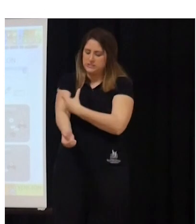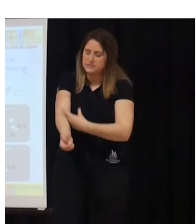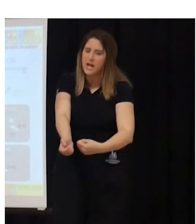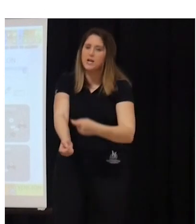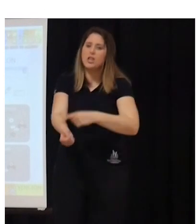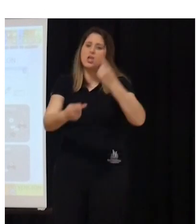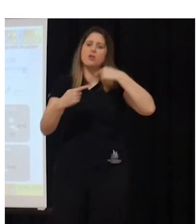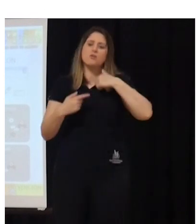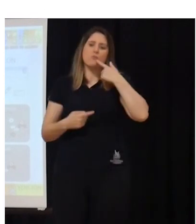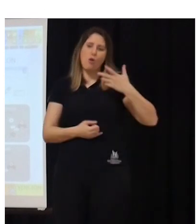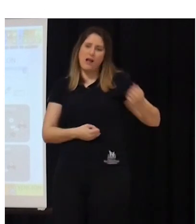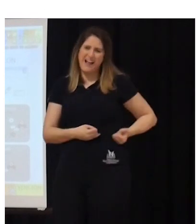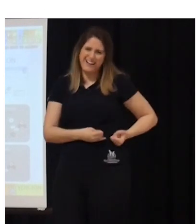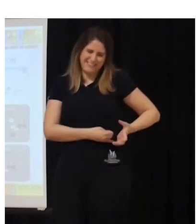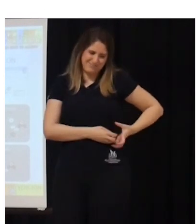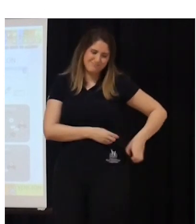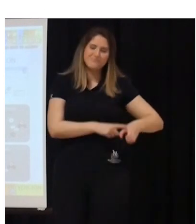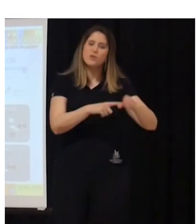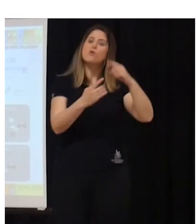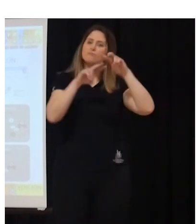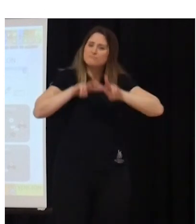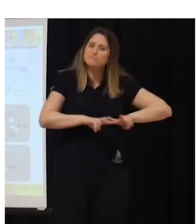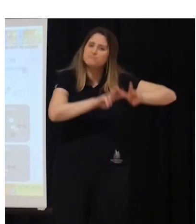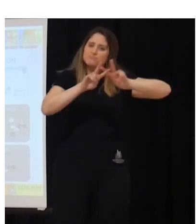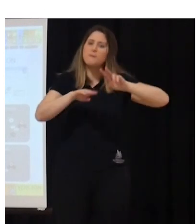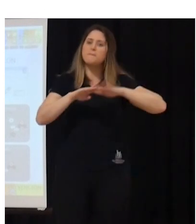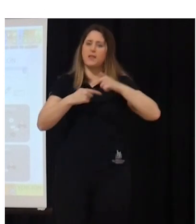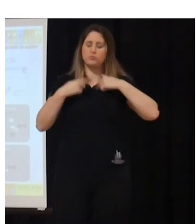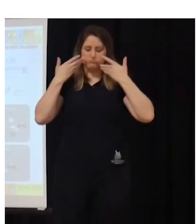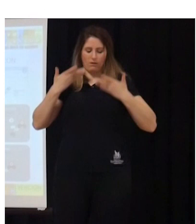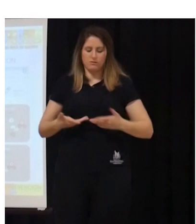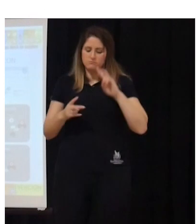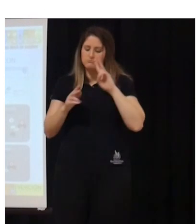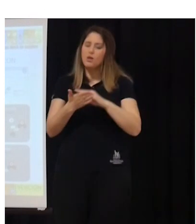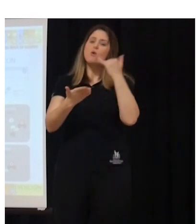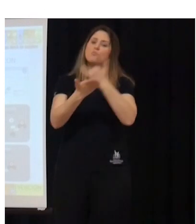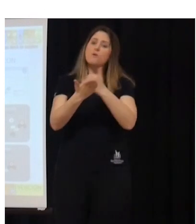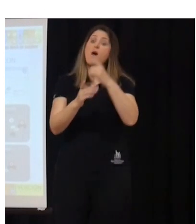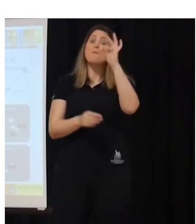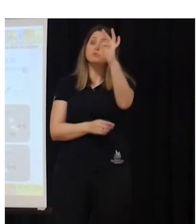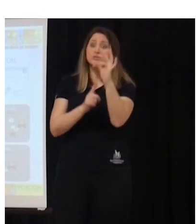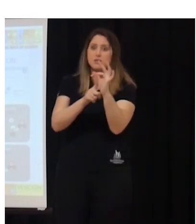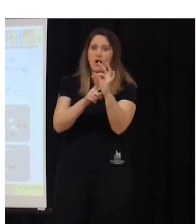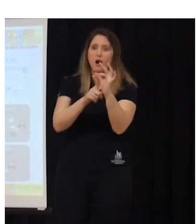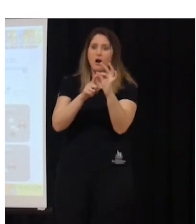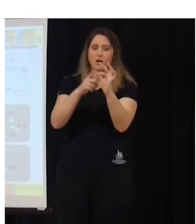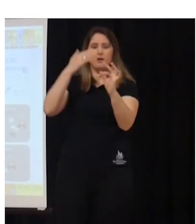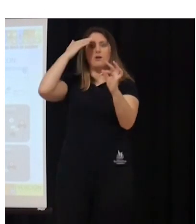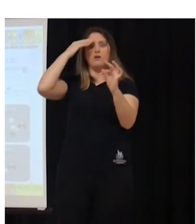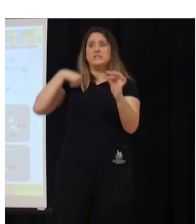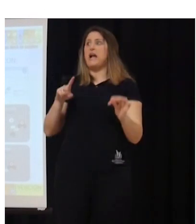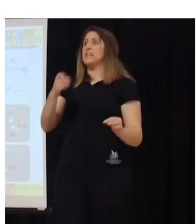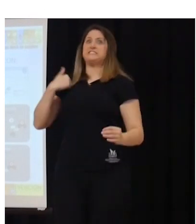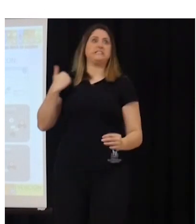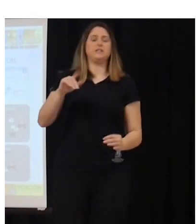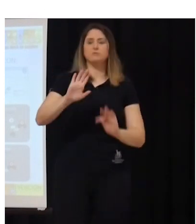que haya en heces. Un poco para tranquilizar, si esa prueba da positiva no significa que tenemos un